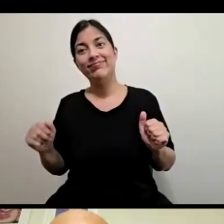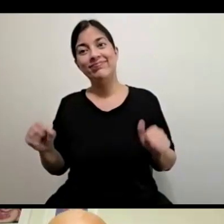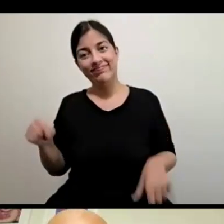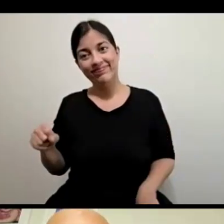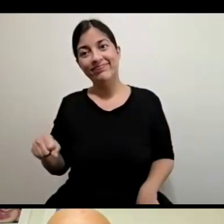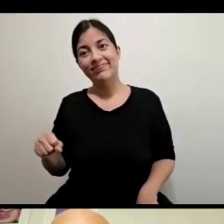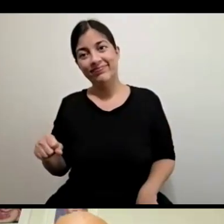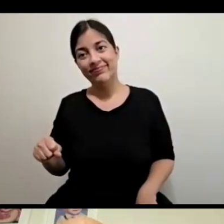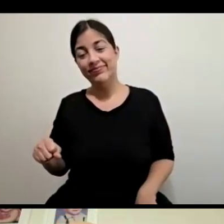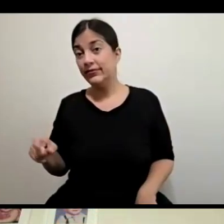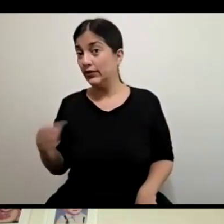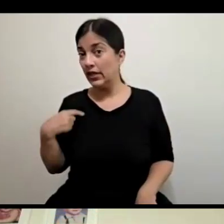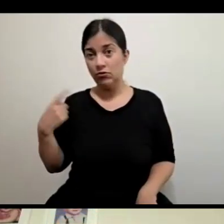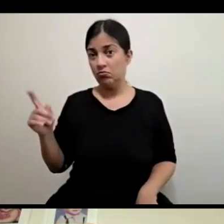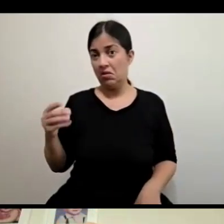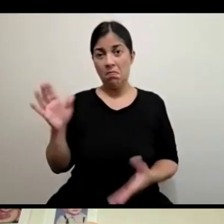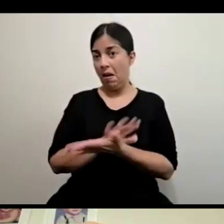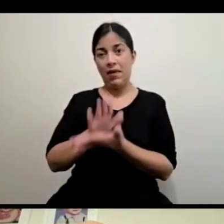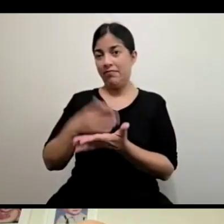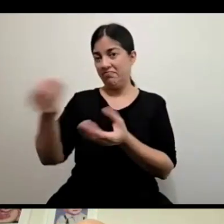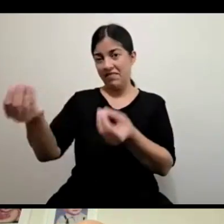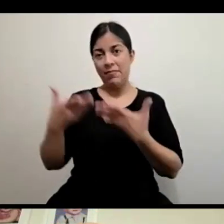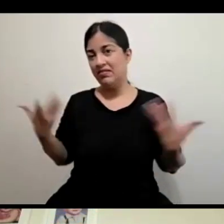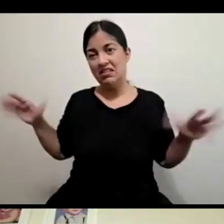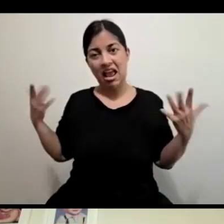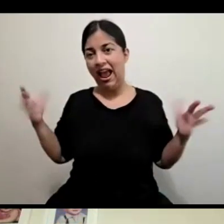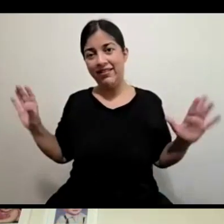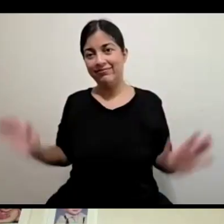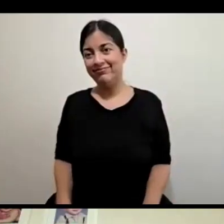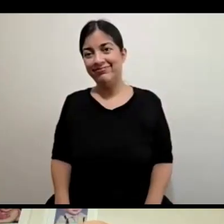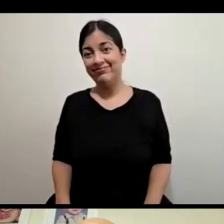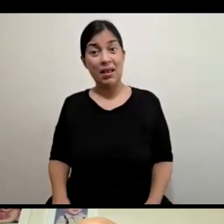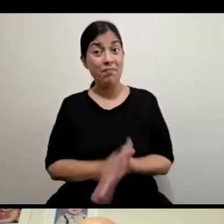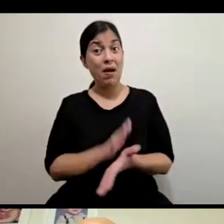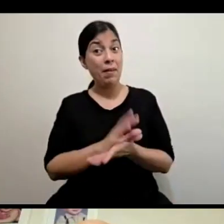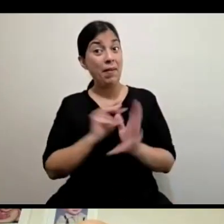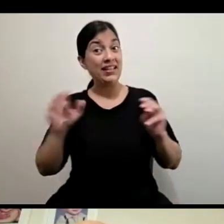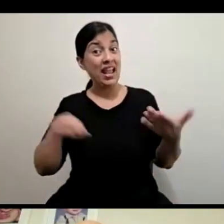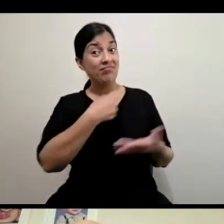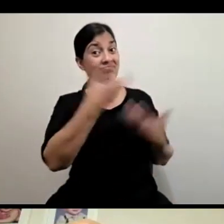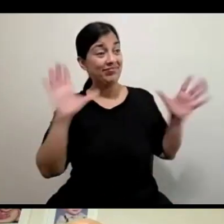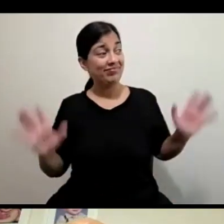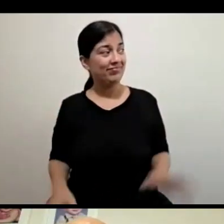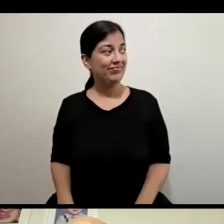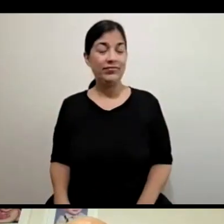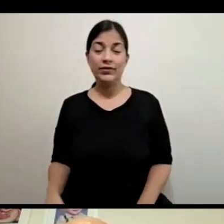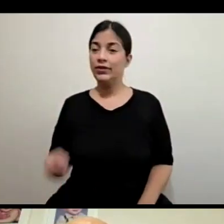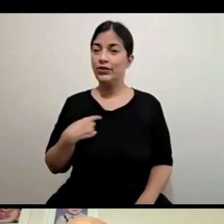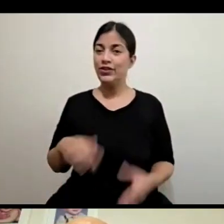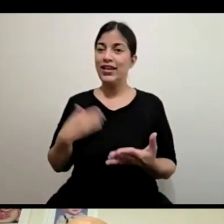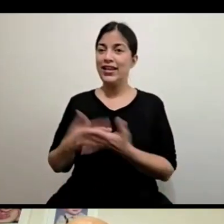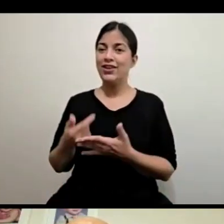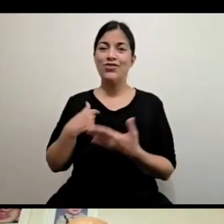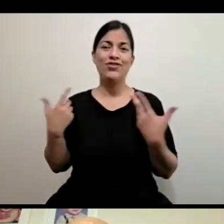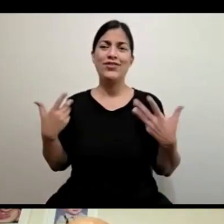Llego allí a sentarme en el papelito porque me están esperando allá. Exacto. Cuando yo llegué a la maestría, yo era de los ya yo